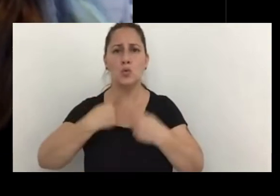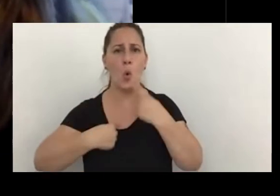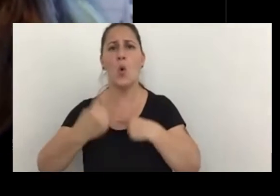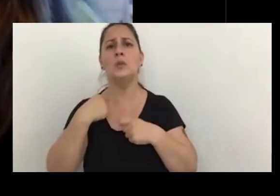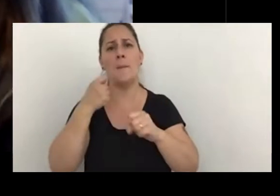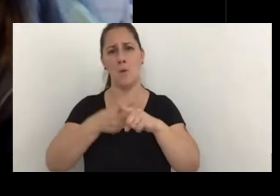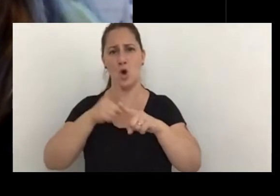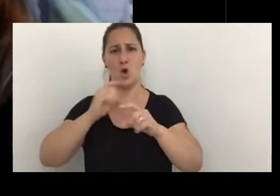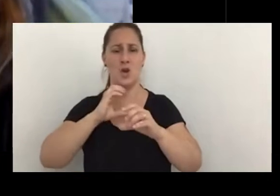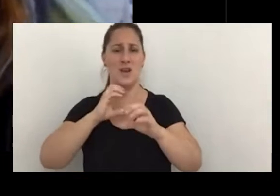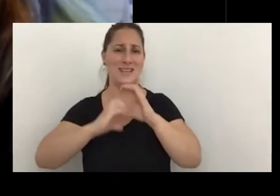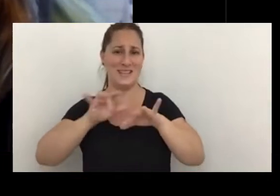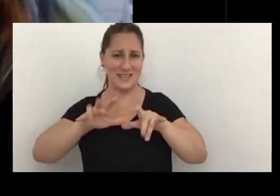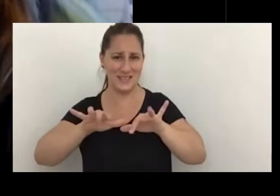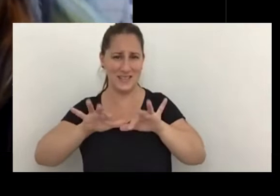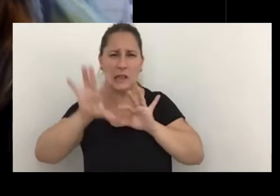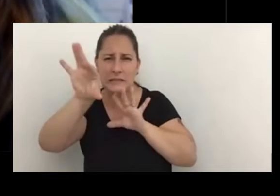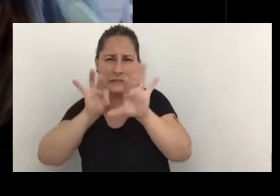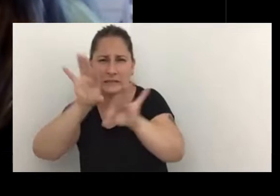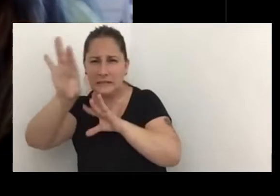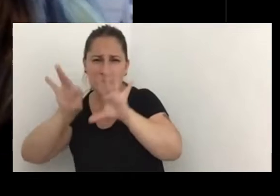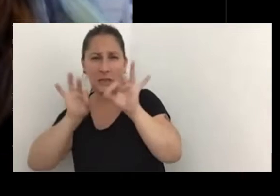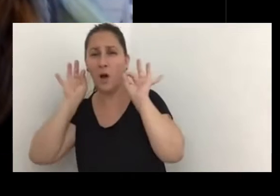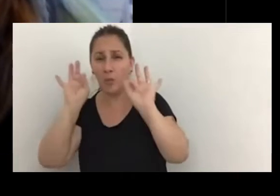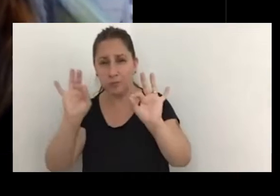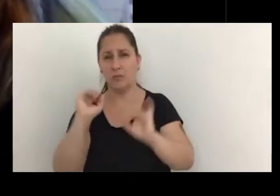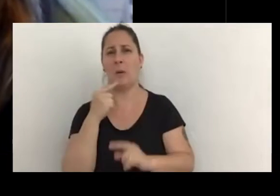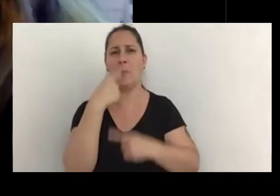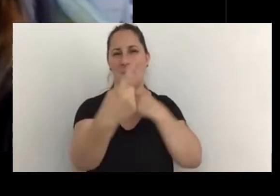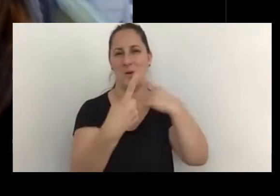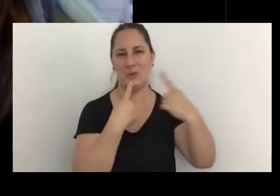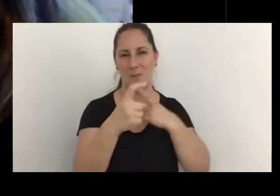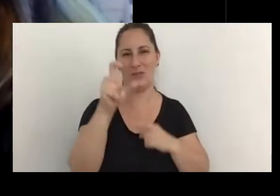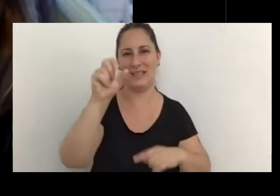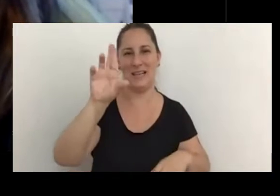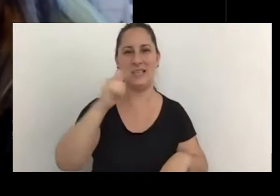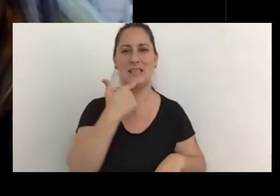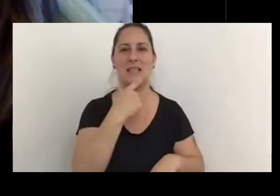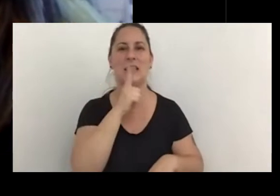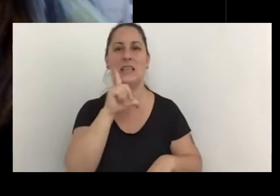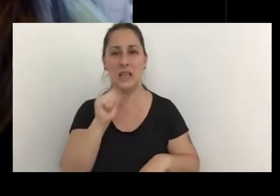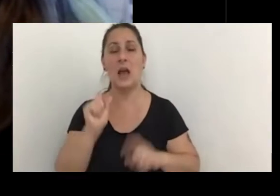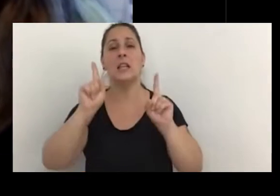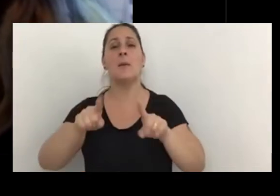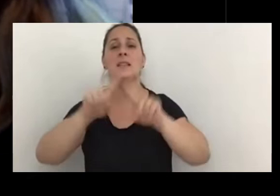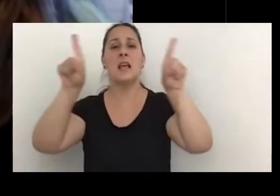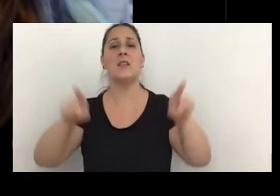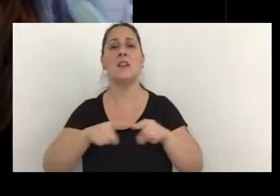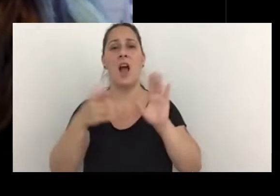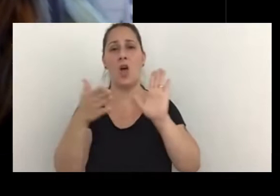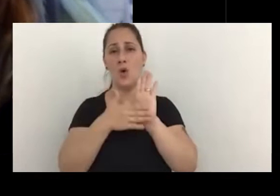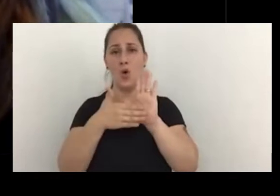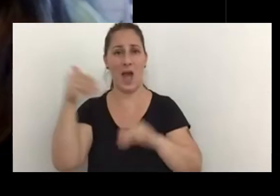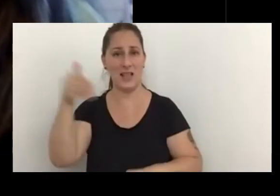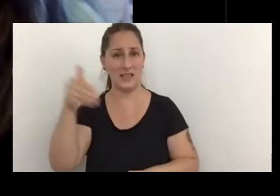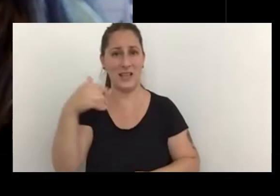cuales iremos recopilando y después se las haremos a Cristina. También les emitiremos un certificado de asistencia a cada uno de los